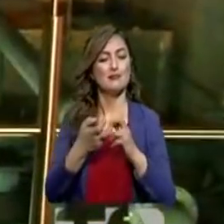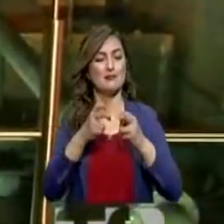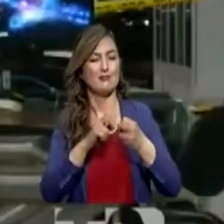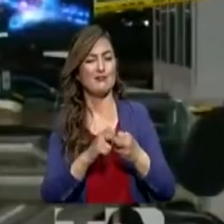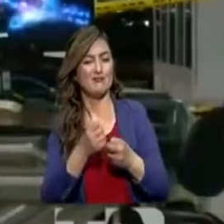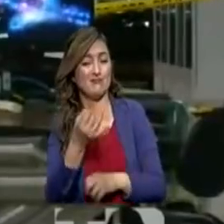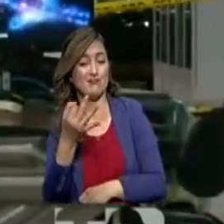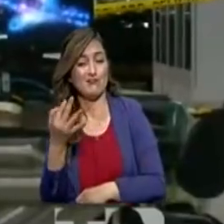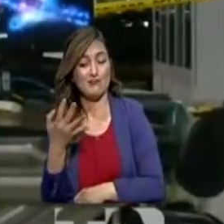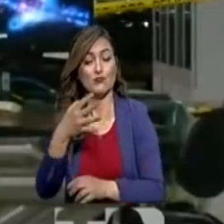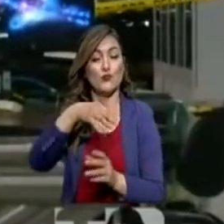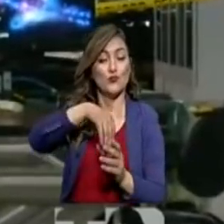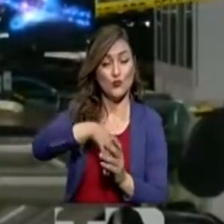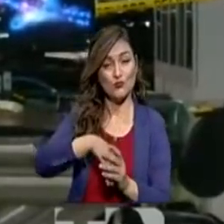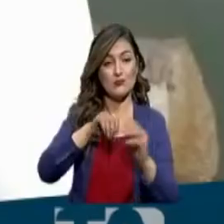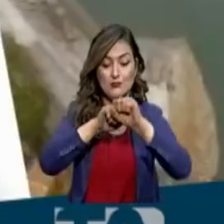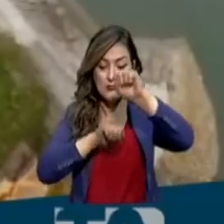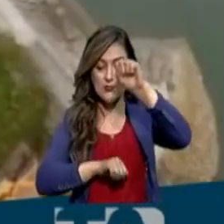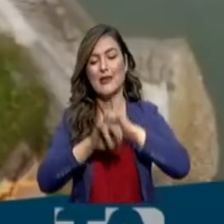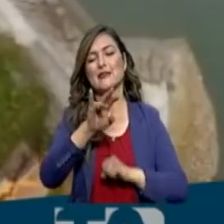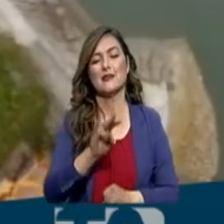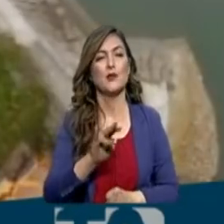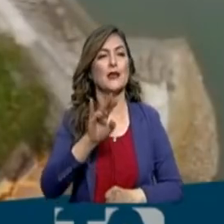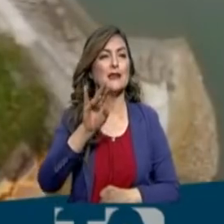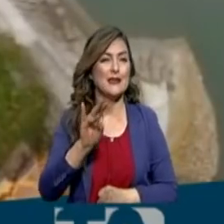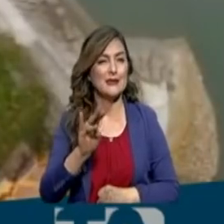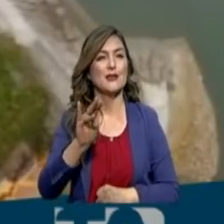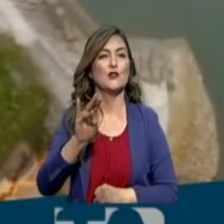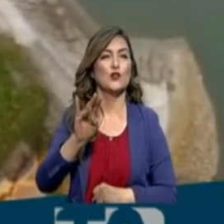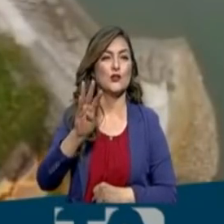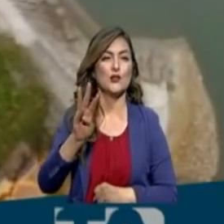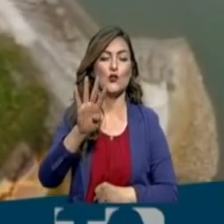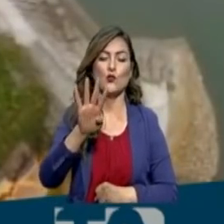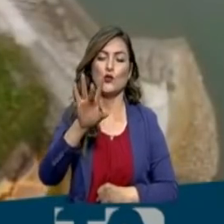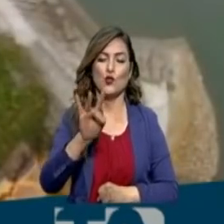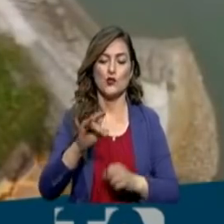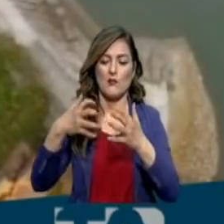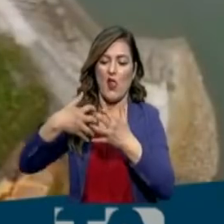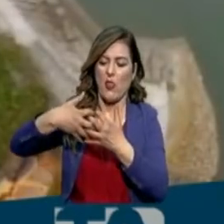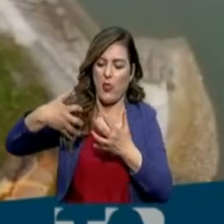problemas, pues en su interior se han hallado 7.648